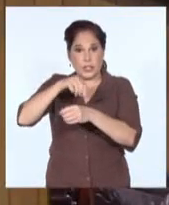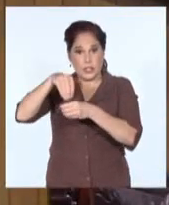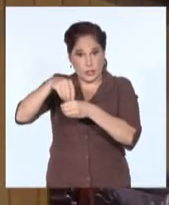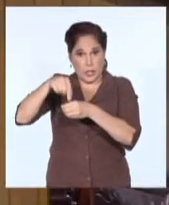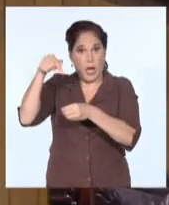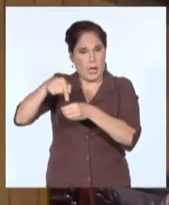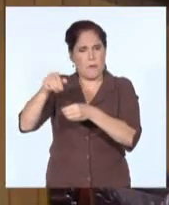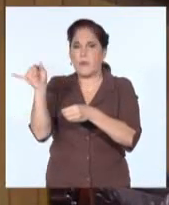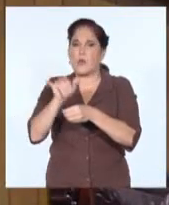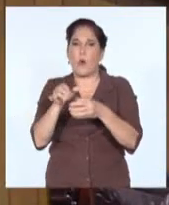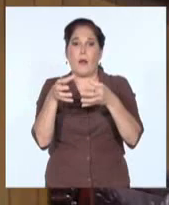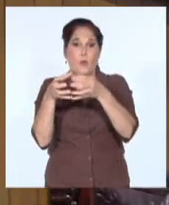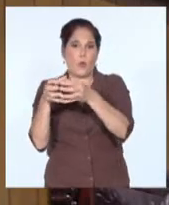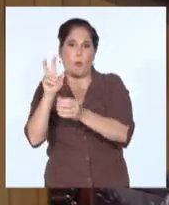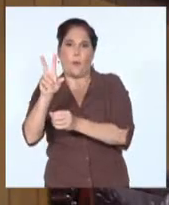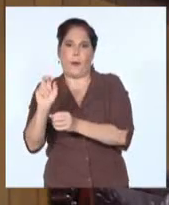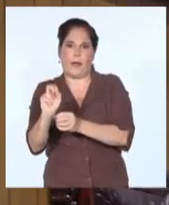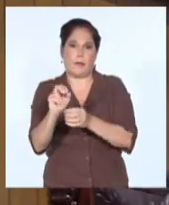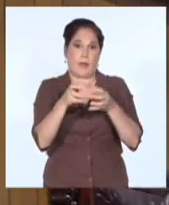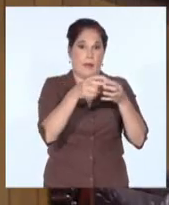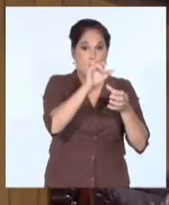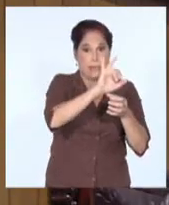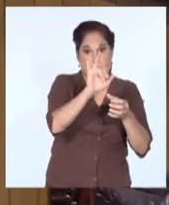también el G20. Excelencias,